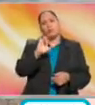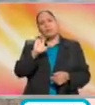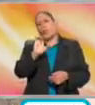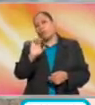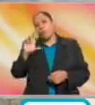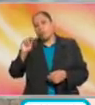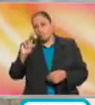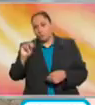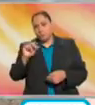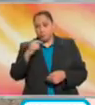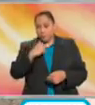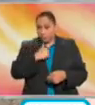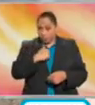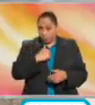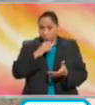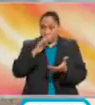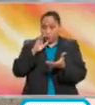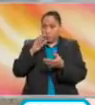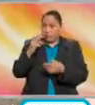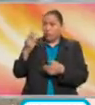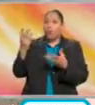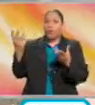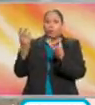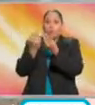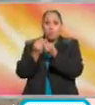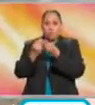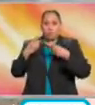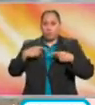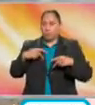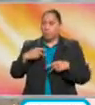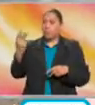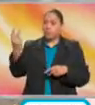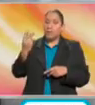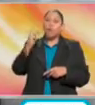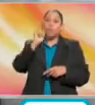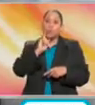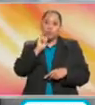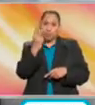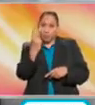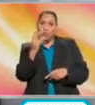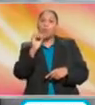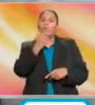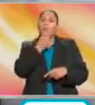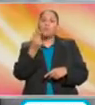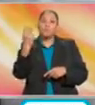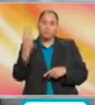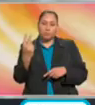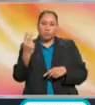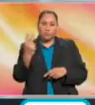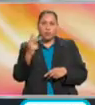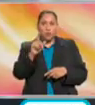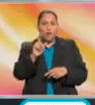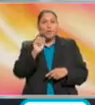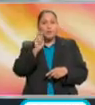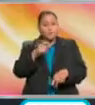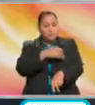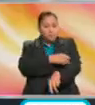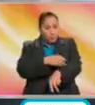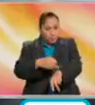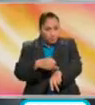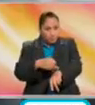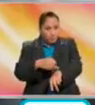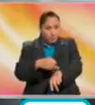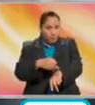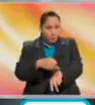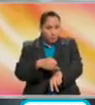unes con una persona de igual o diverso sexo. ¿Es el derecho de cualquier persona a formar una familia sin Claro. distinción